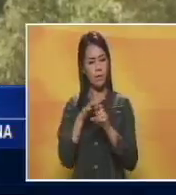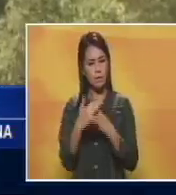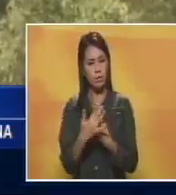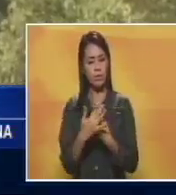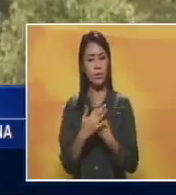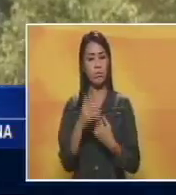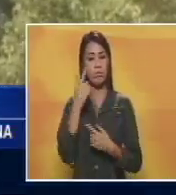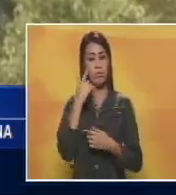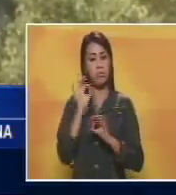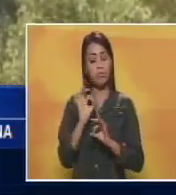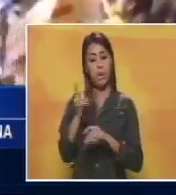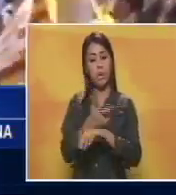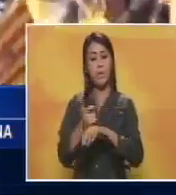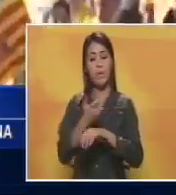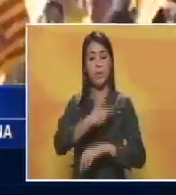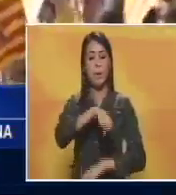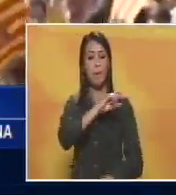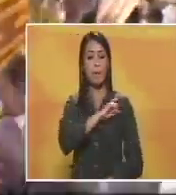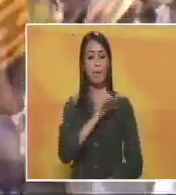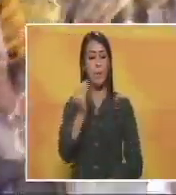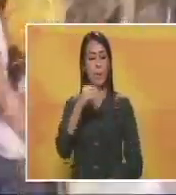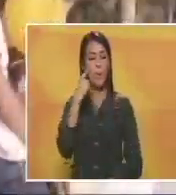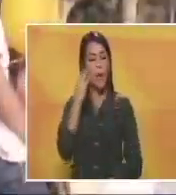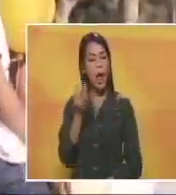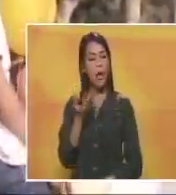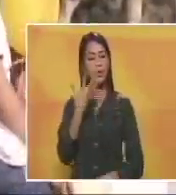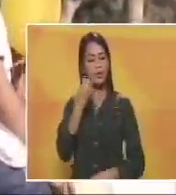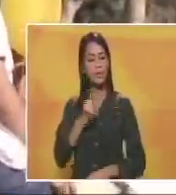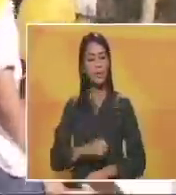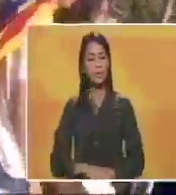al tiempo que pidió al gobierno español más concreción.